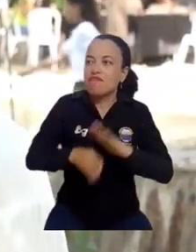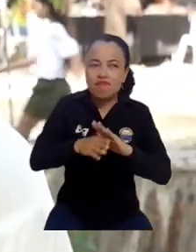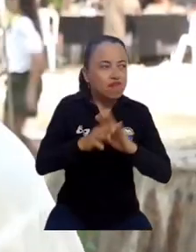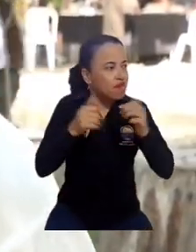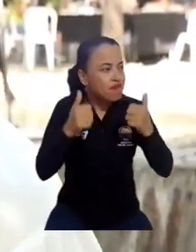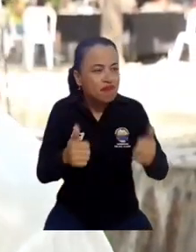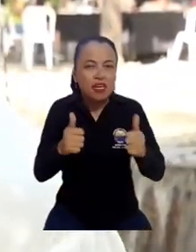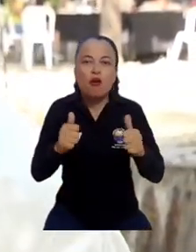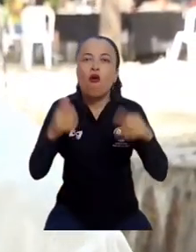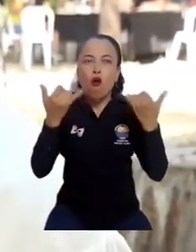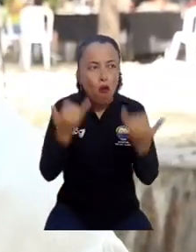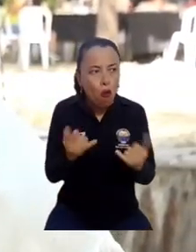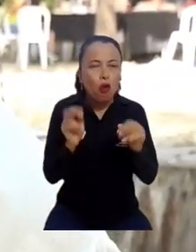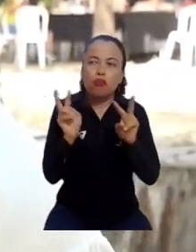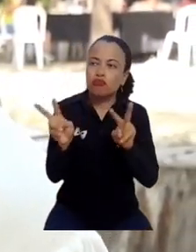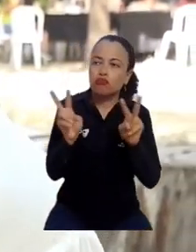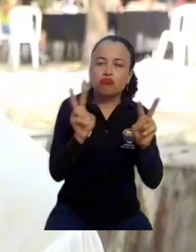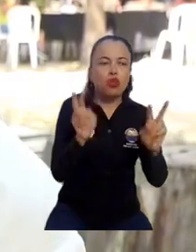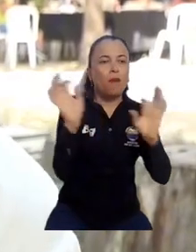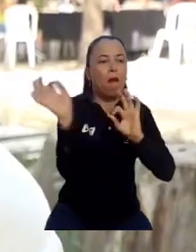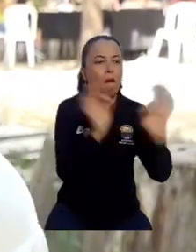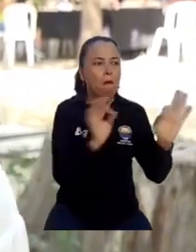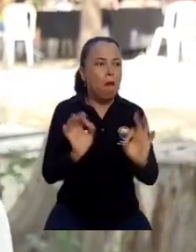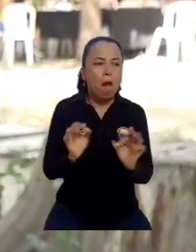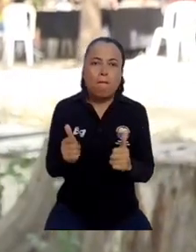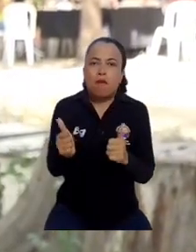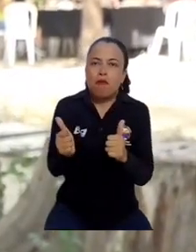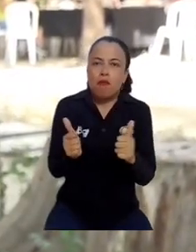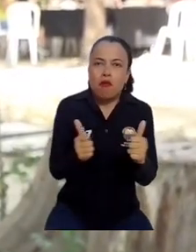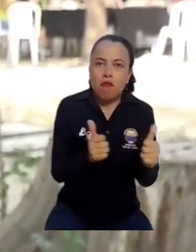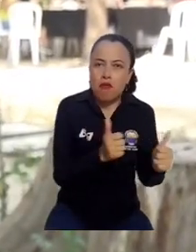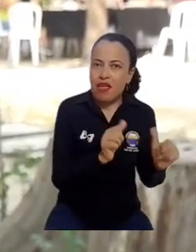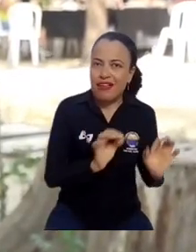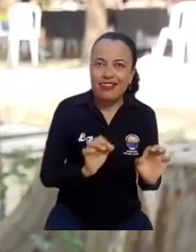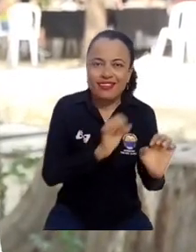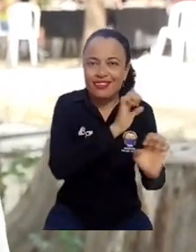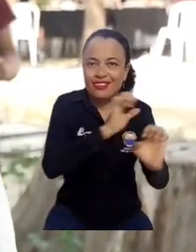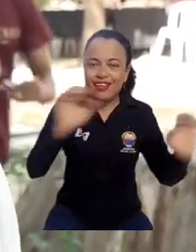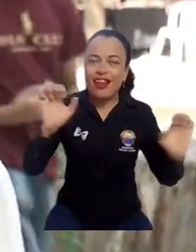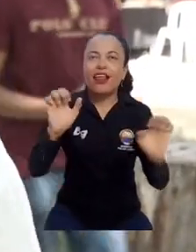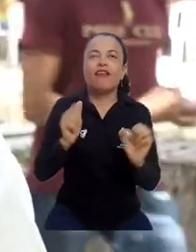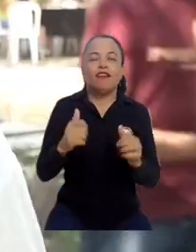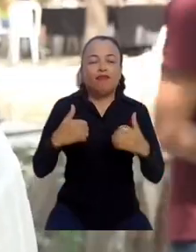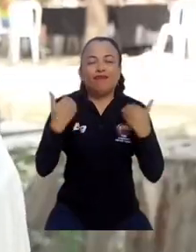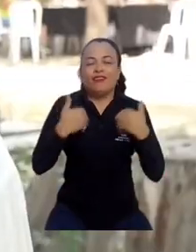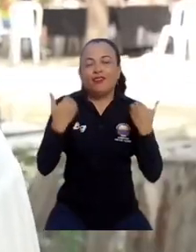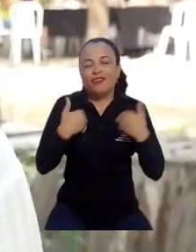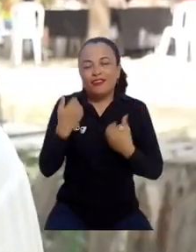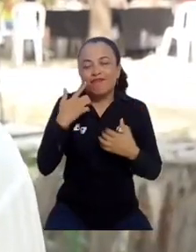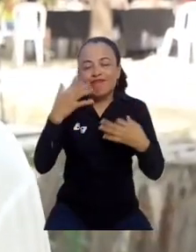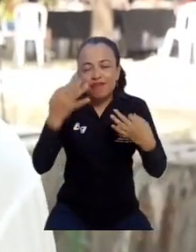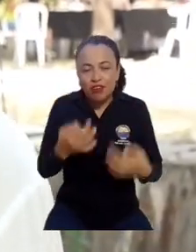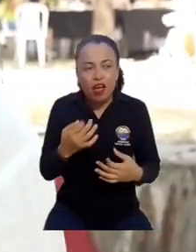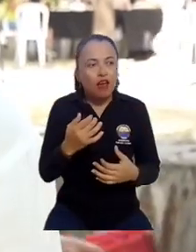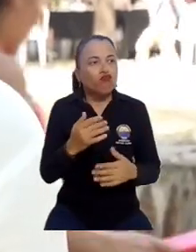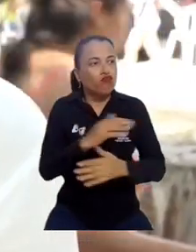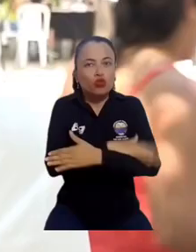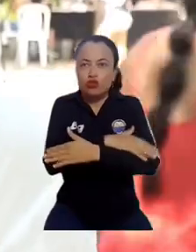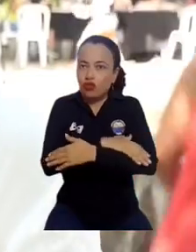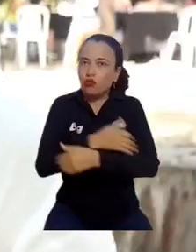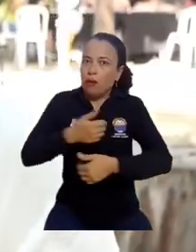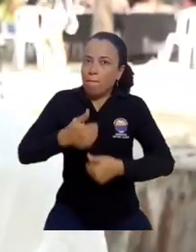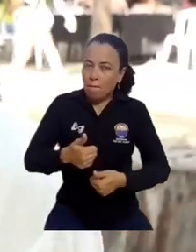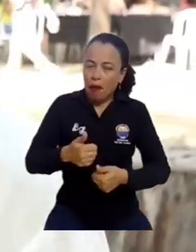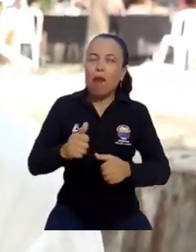así! Y hoy la organización lo veo muy buena. Todo está bien. Bueno, me estoy divirtiendo para que